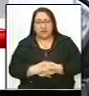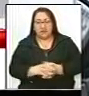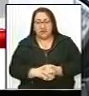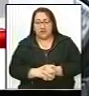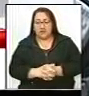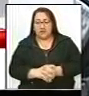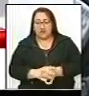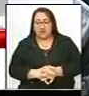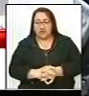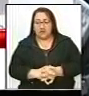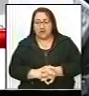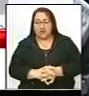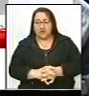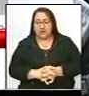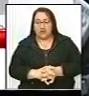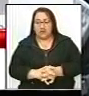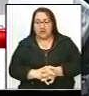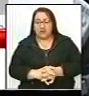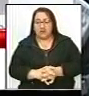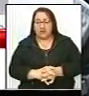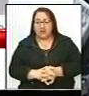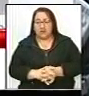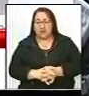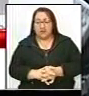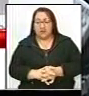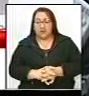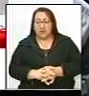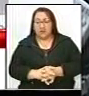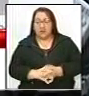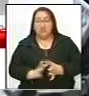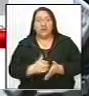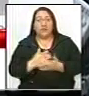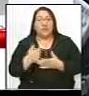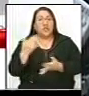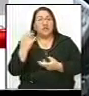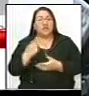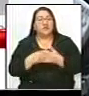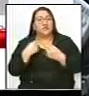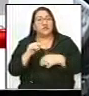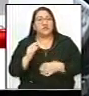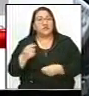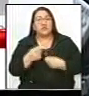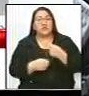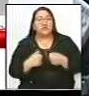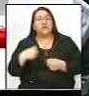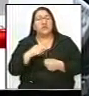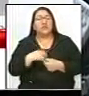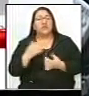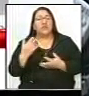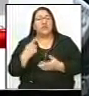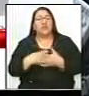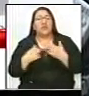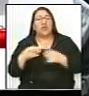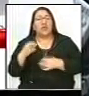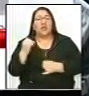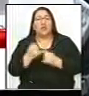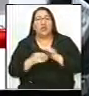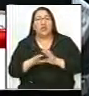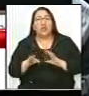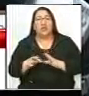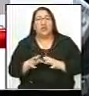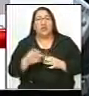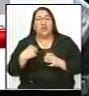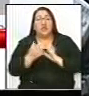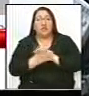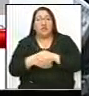y ahí coincido con usted, de que nadie espera que se pierda la inversión, nosotros más bien esperamos que se finalicen y que